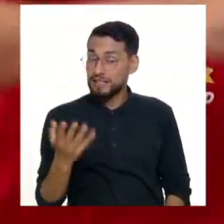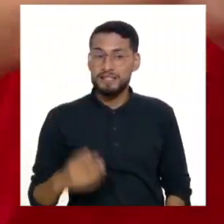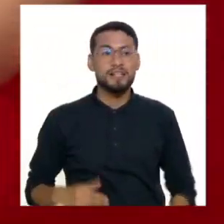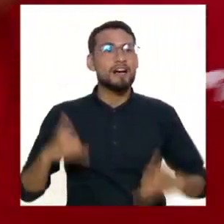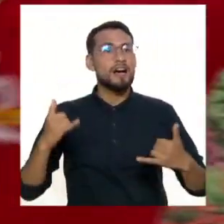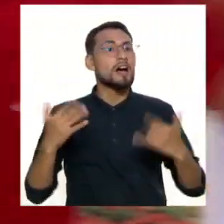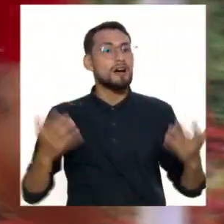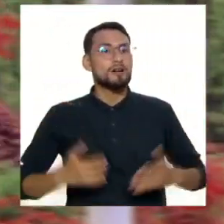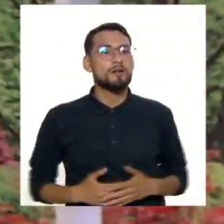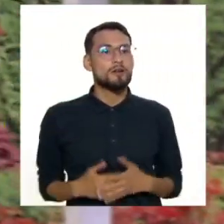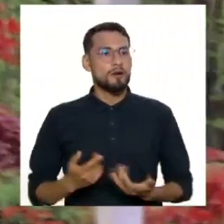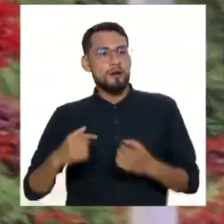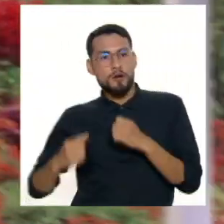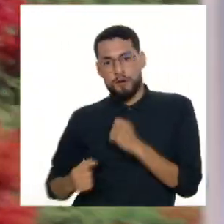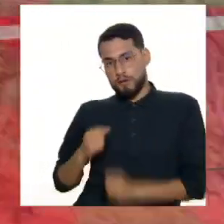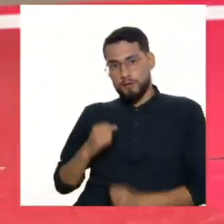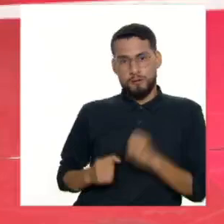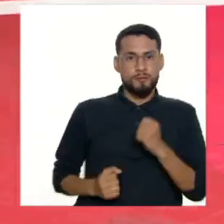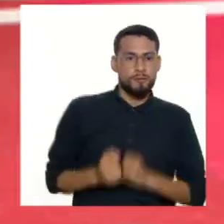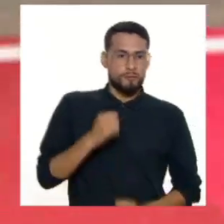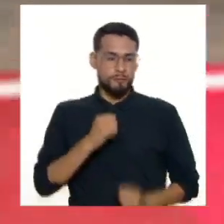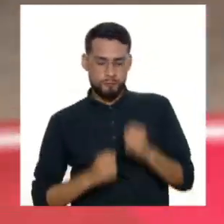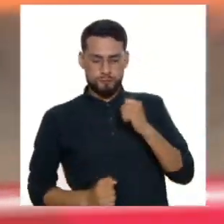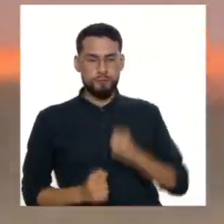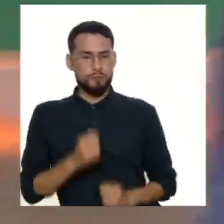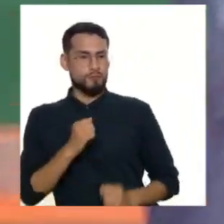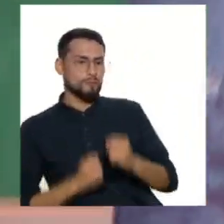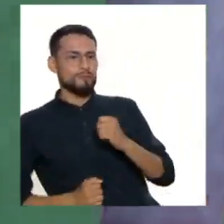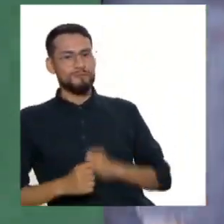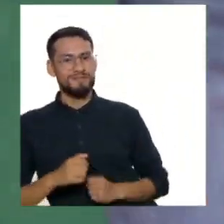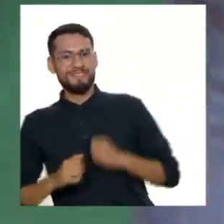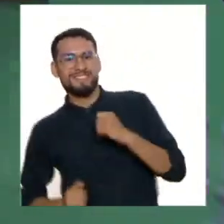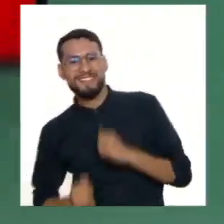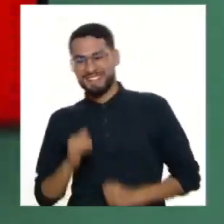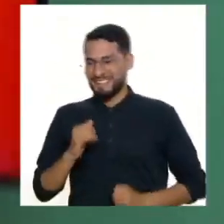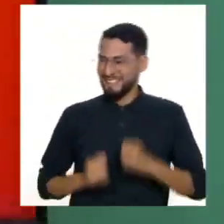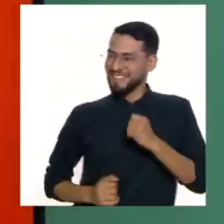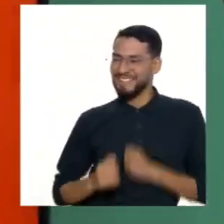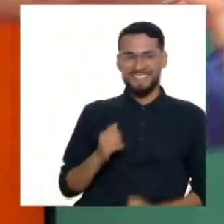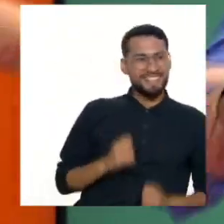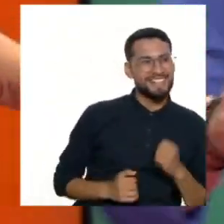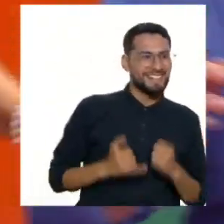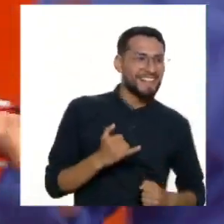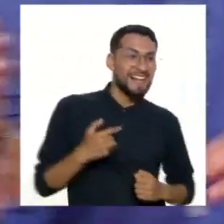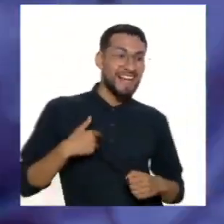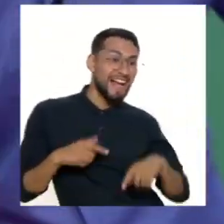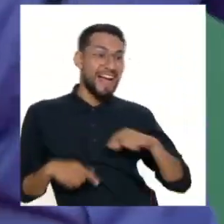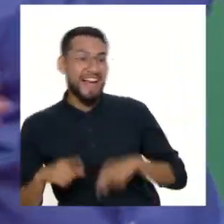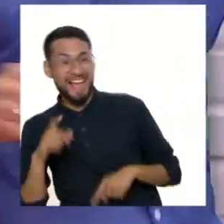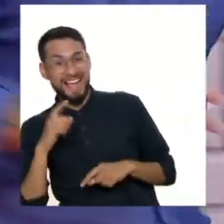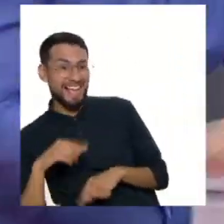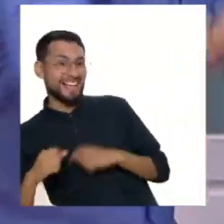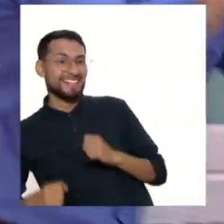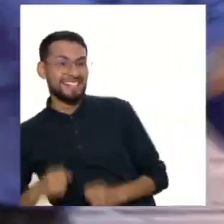de costado. Ahí está. Y ahora aumentamos una palabra.